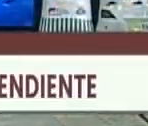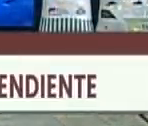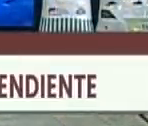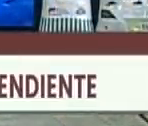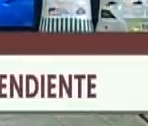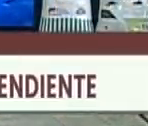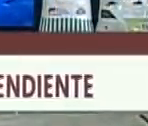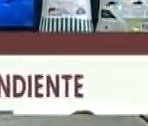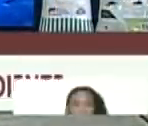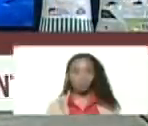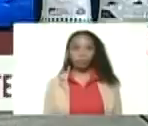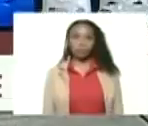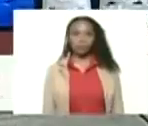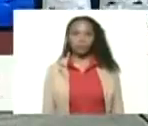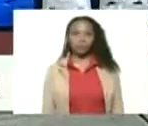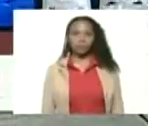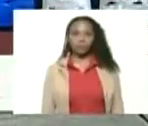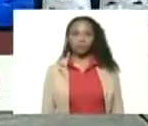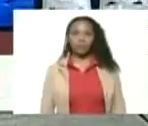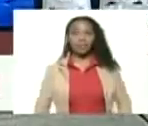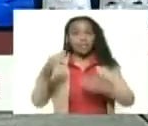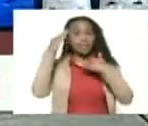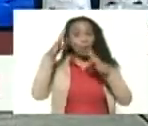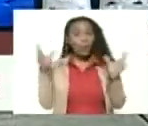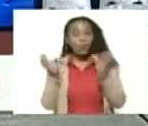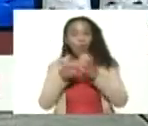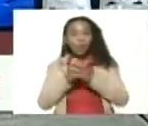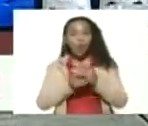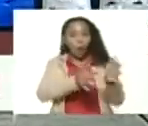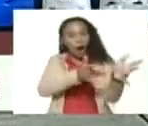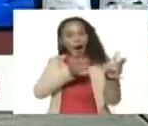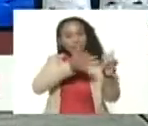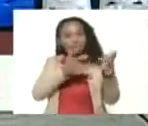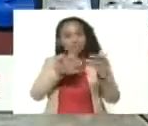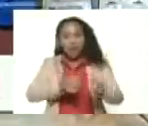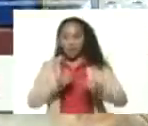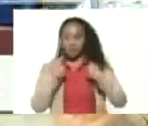Saludo. El grupo Arpa Recia, ¿no?